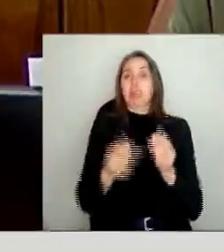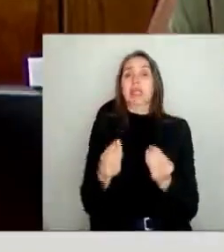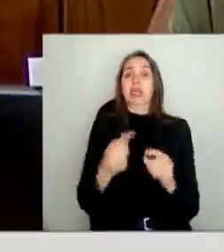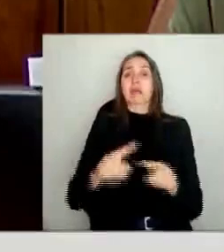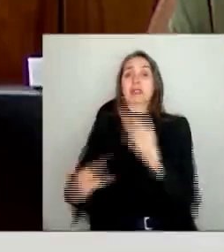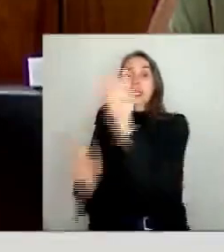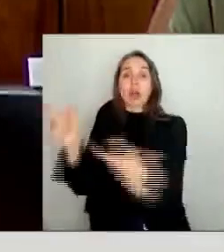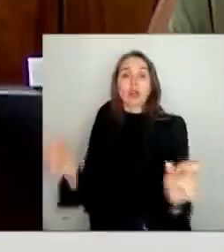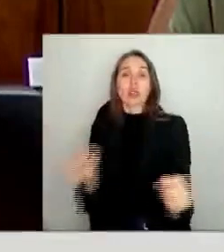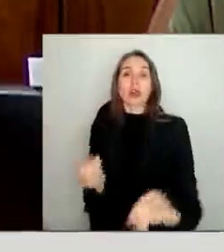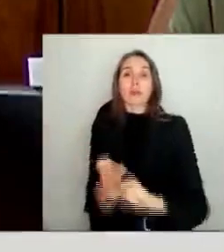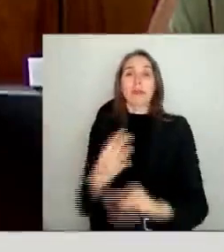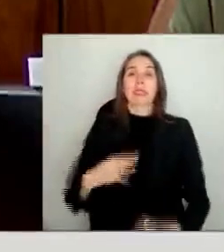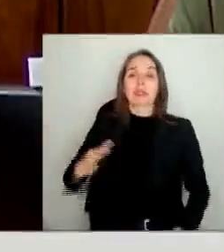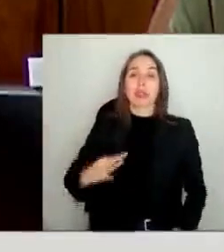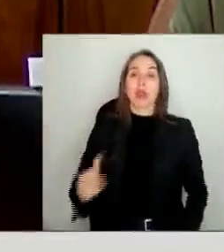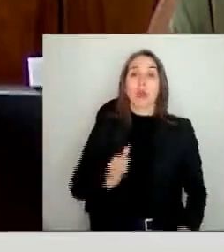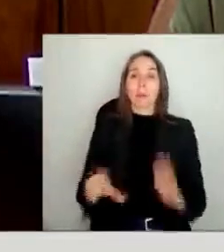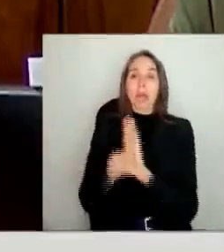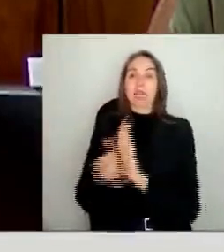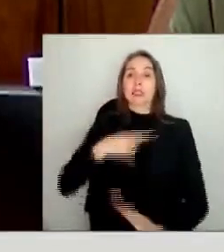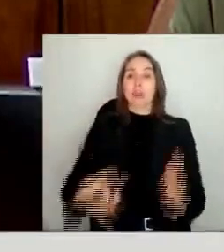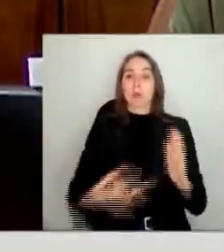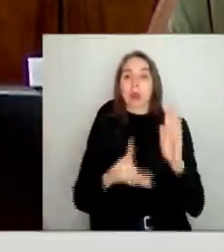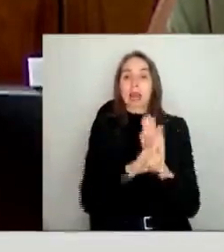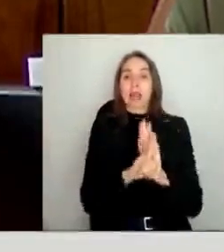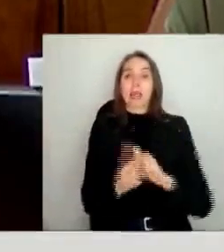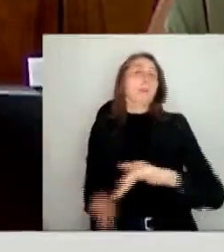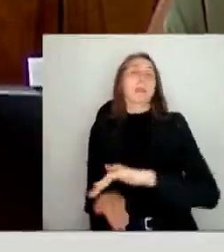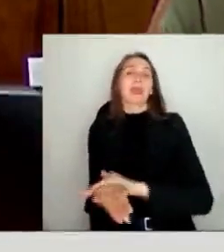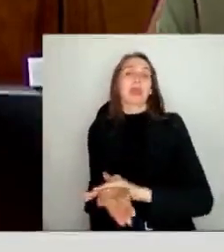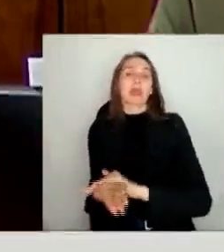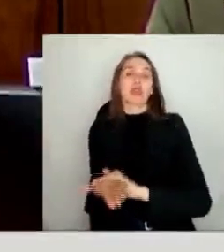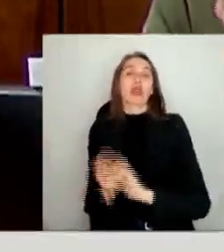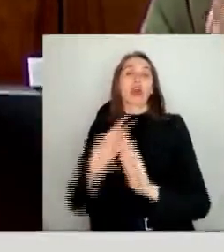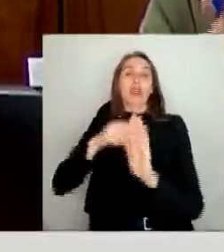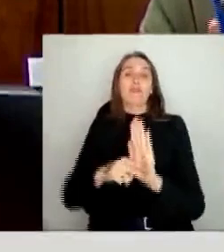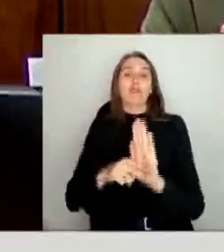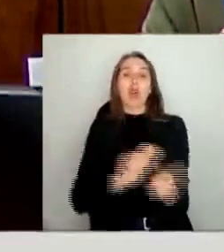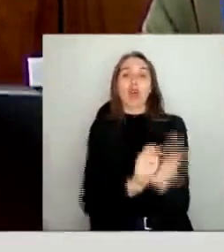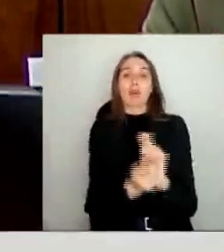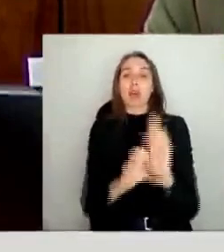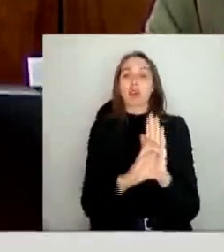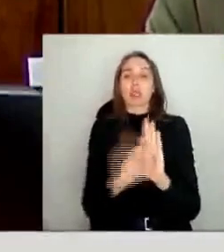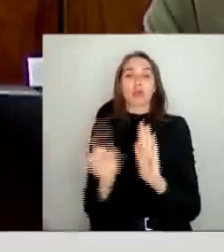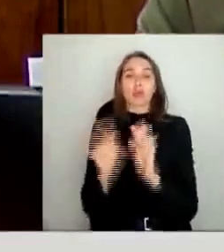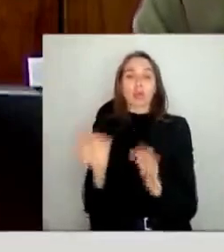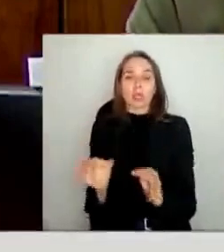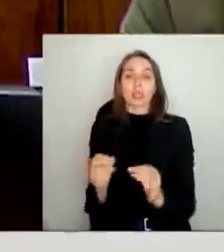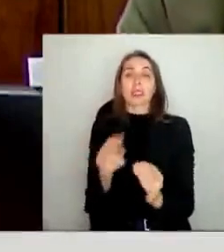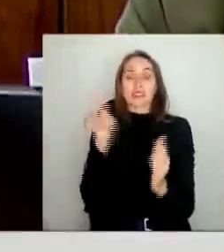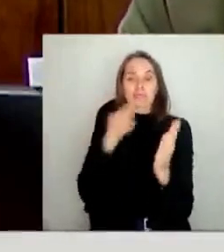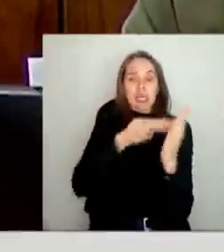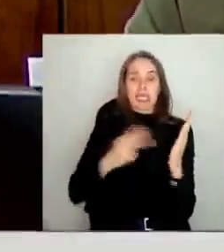le pedimos a la ciudadanía que cumpla la ley si nosotros no saltamos la ley a través de una reforma constitucional que no es tal Entonces si la interpretación ha sido errada bueno